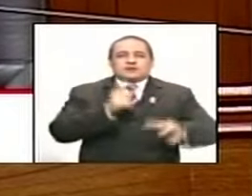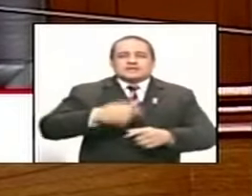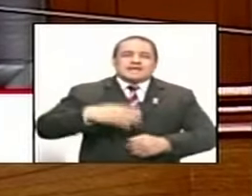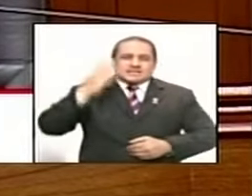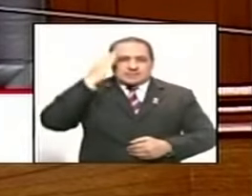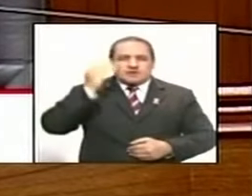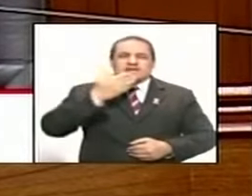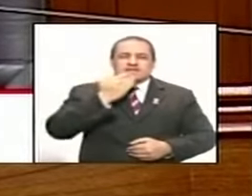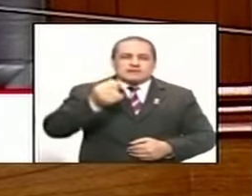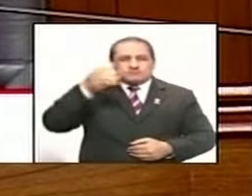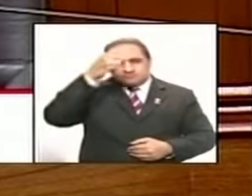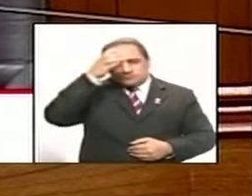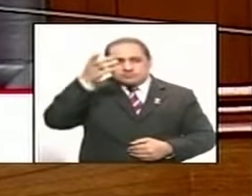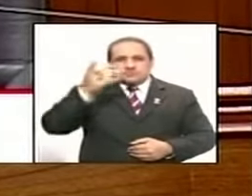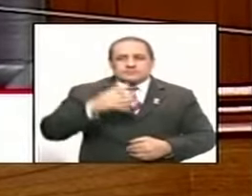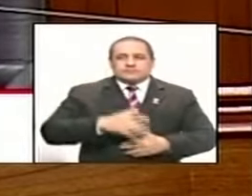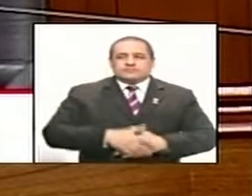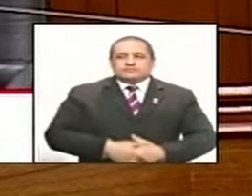son expertos.